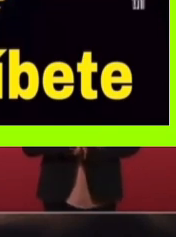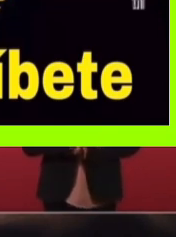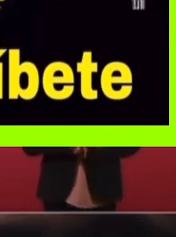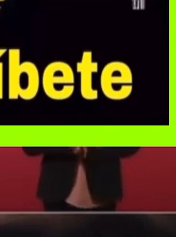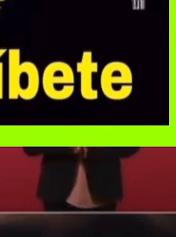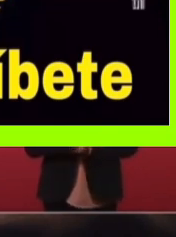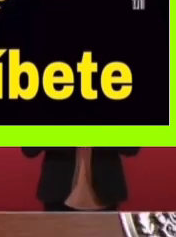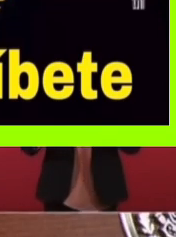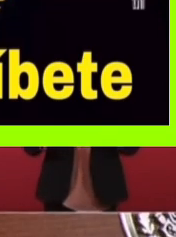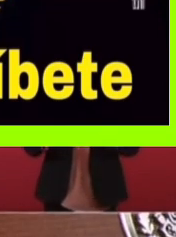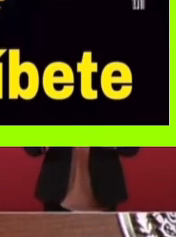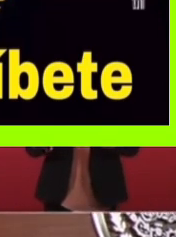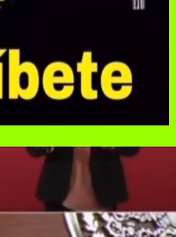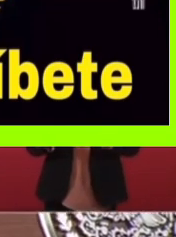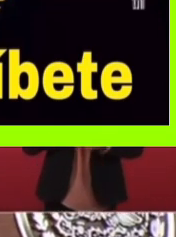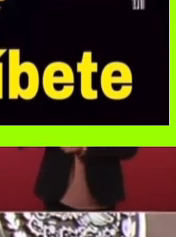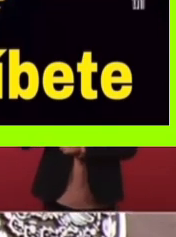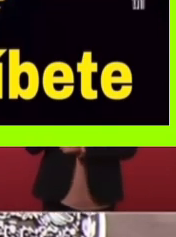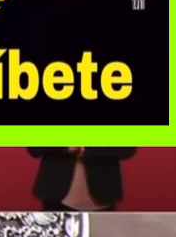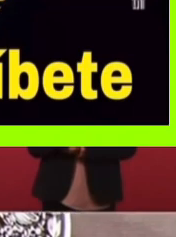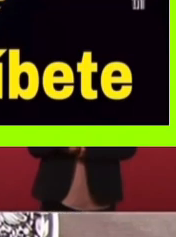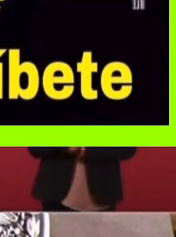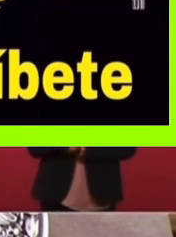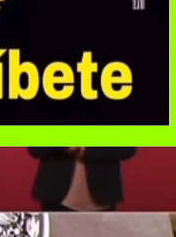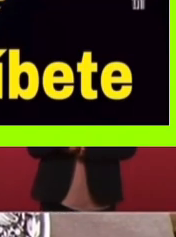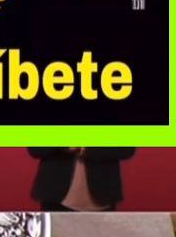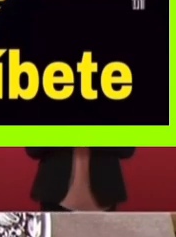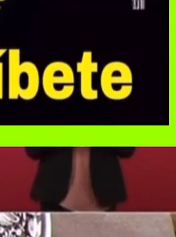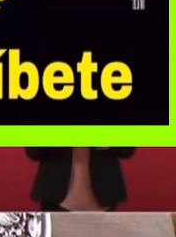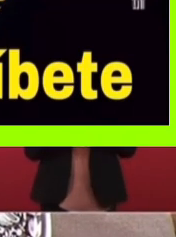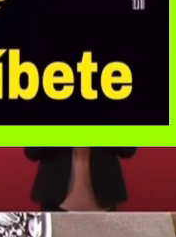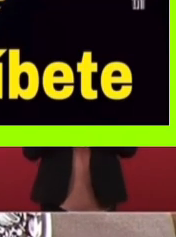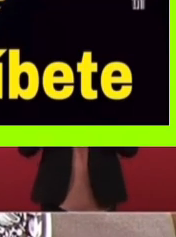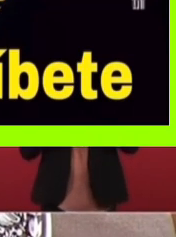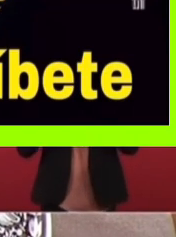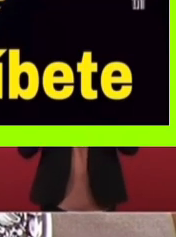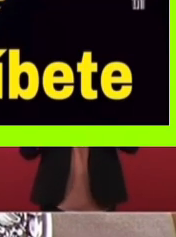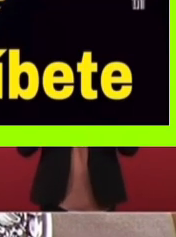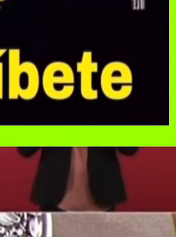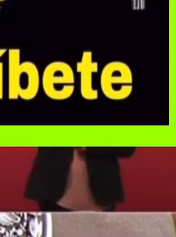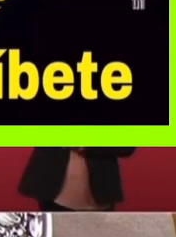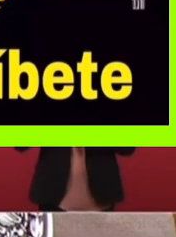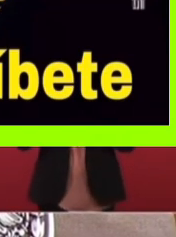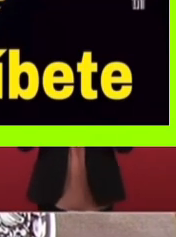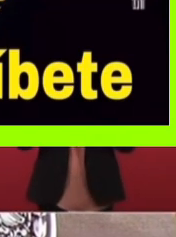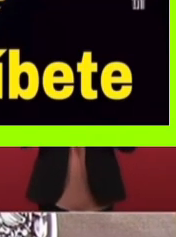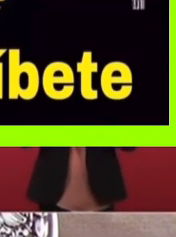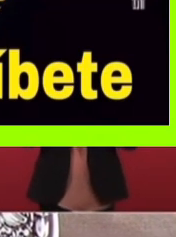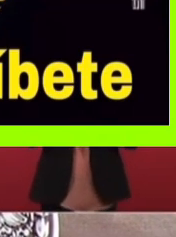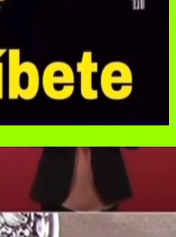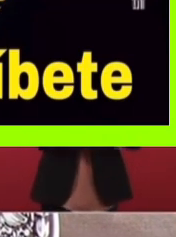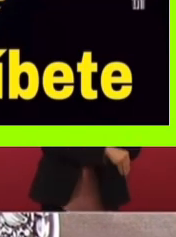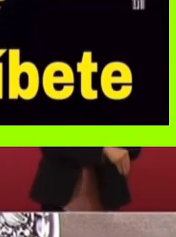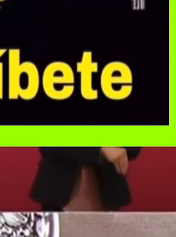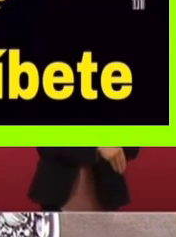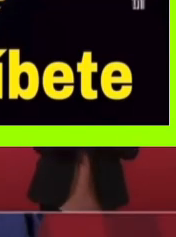y se admire porque la gente estima a ese ciudadano un presidente